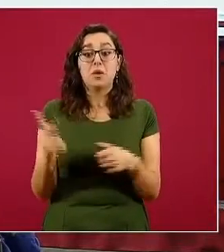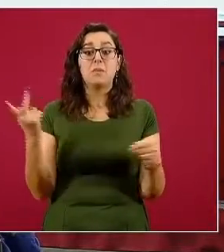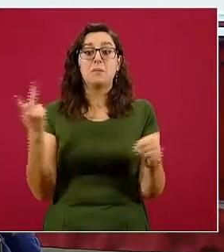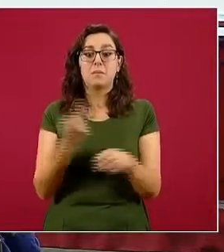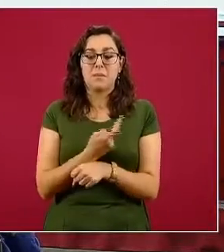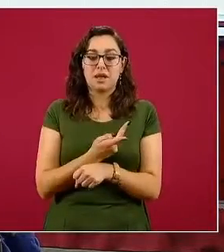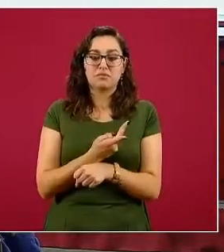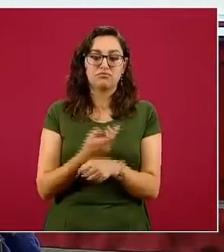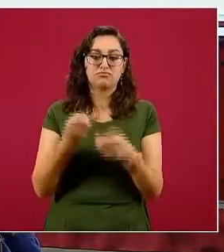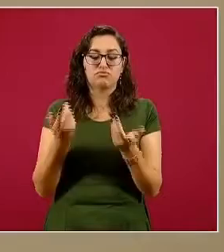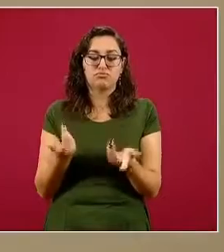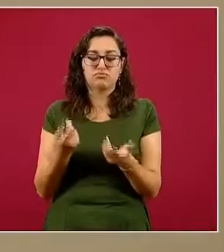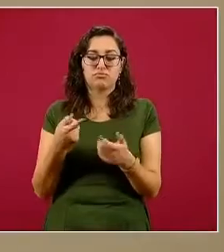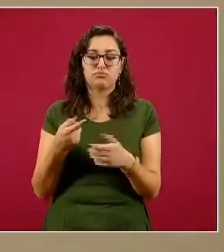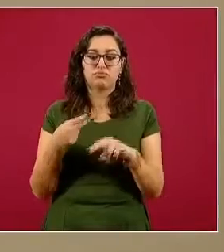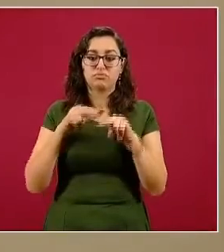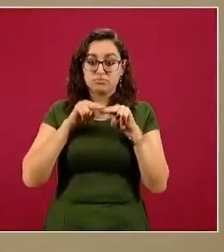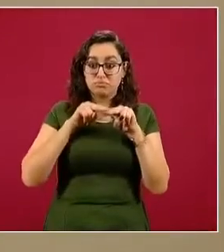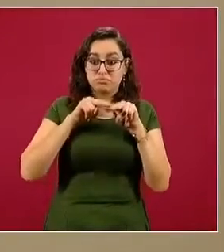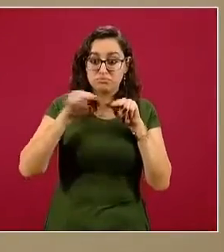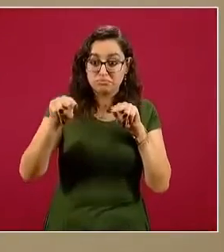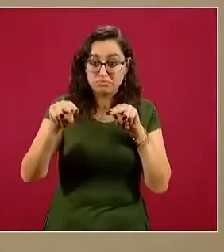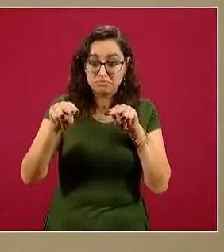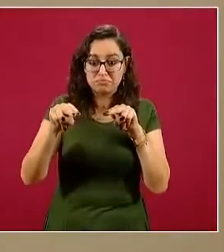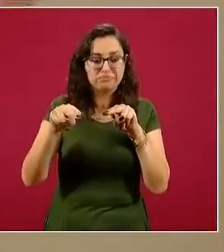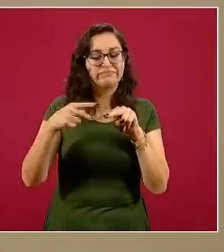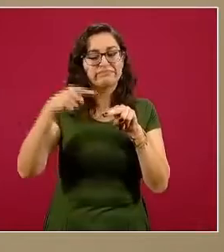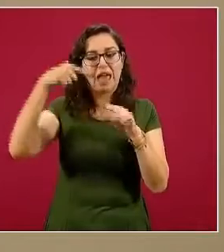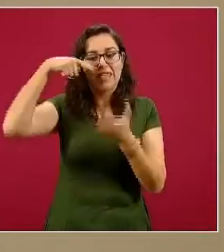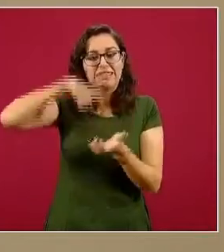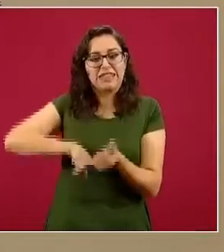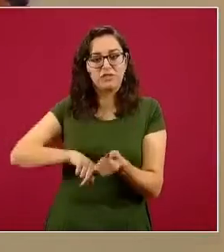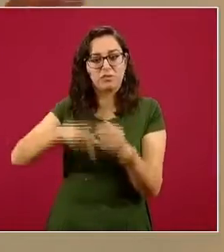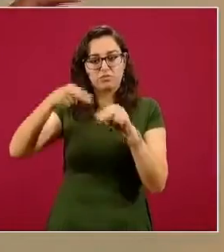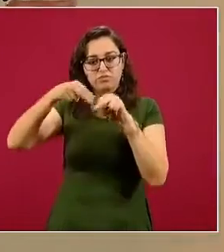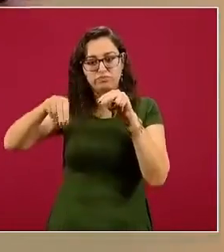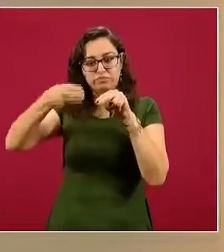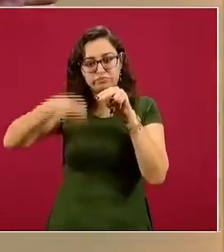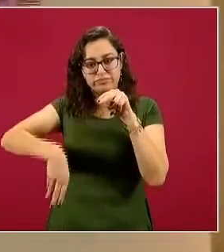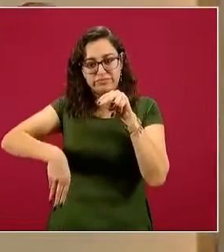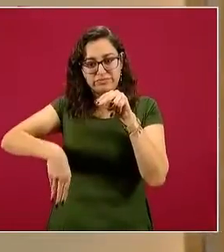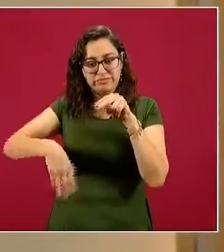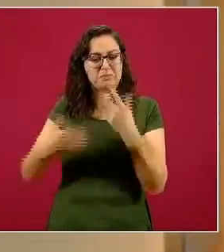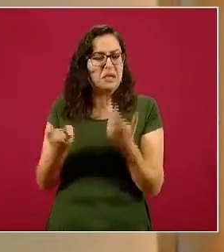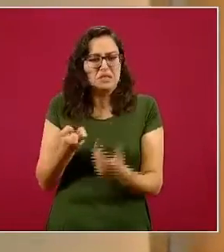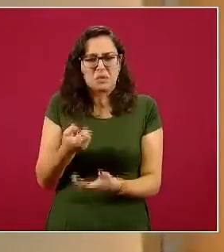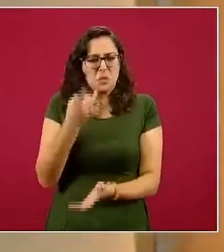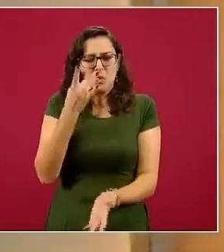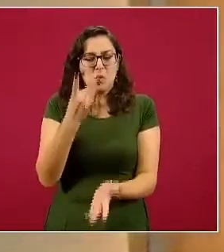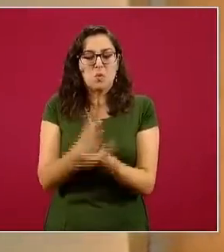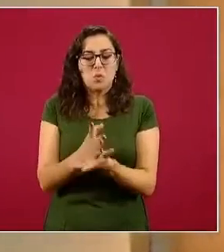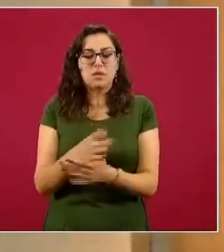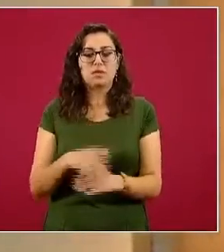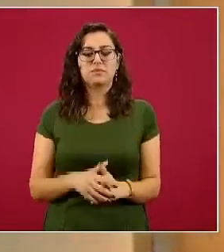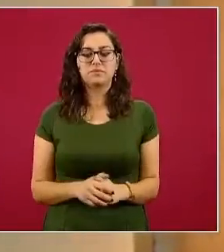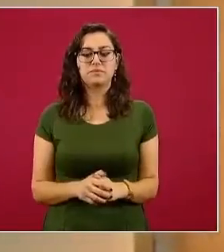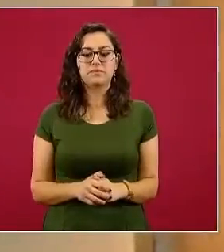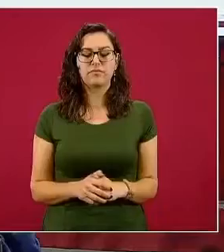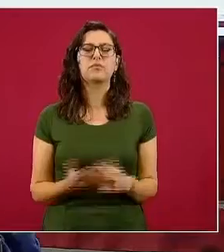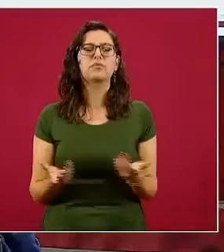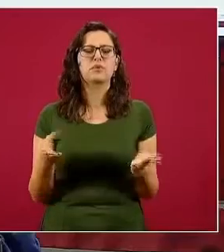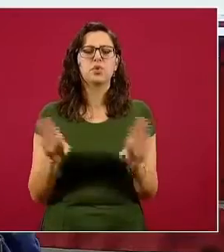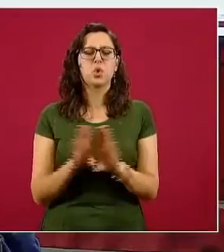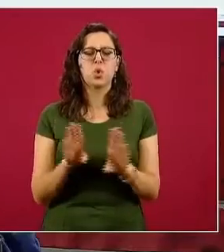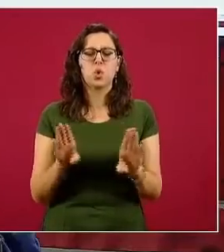y se van a secretar por vía renal. La anestesia local se hace una pequeña